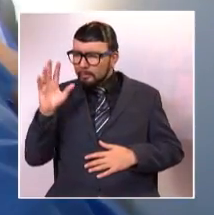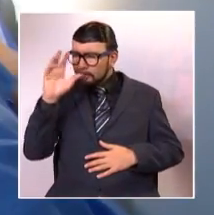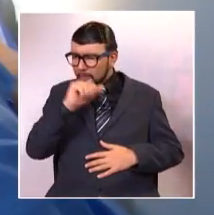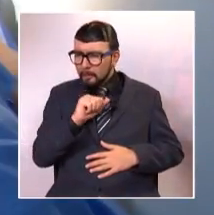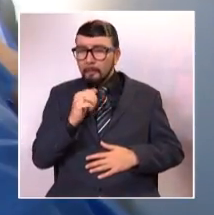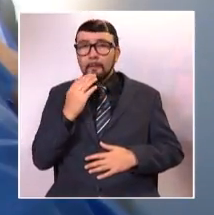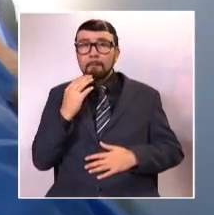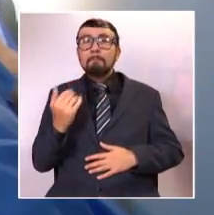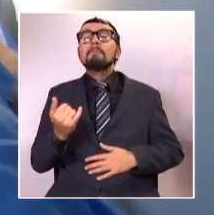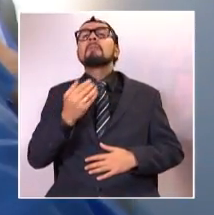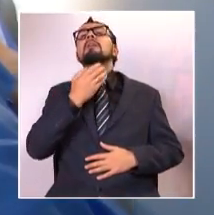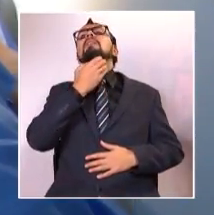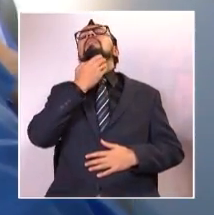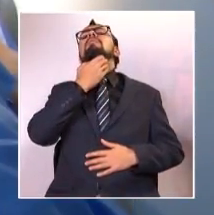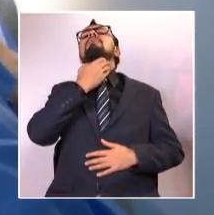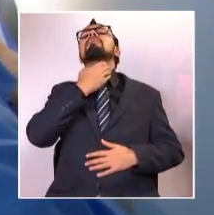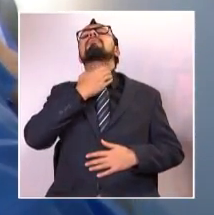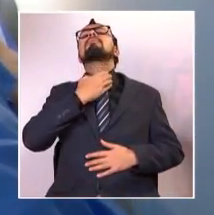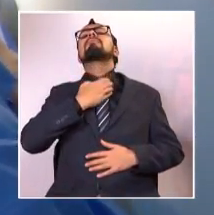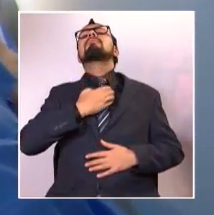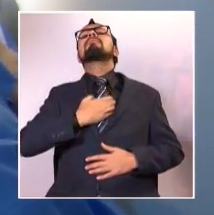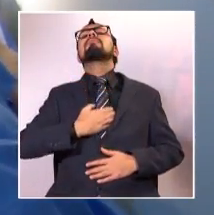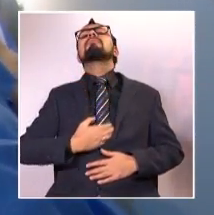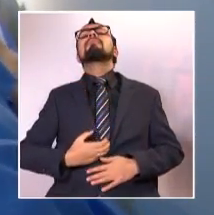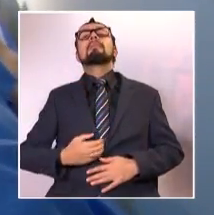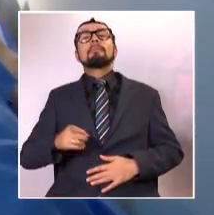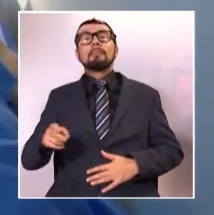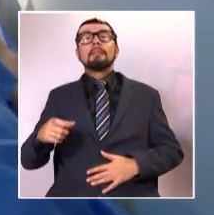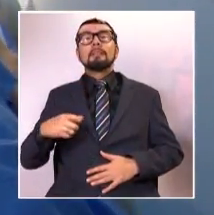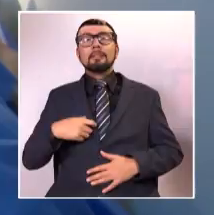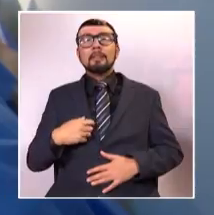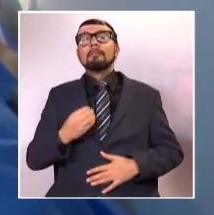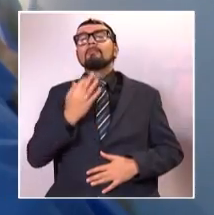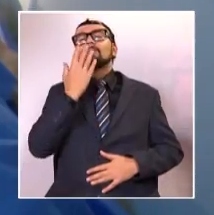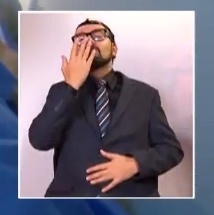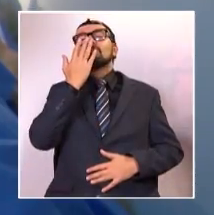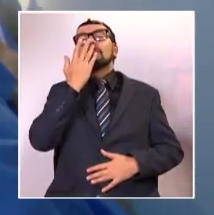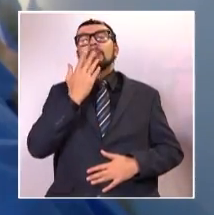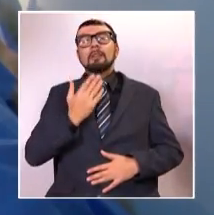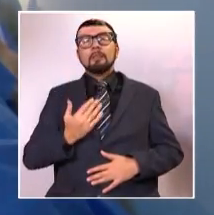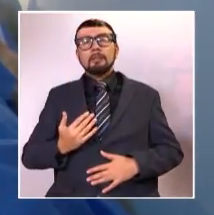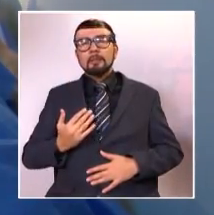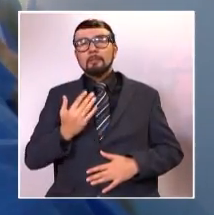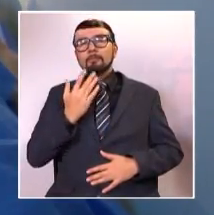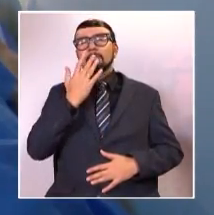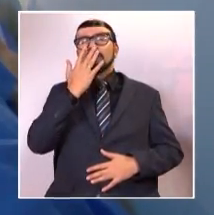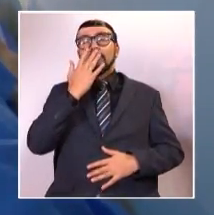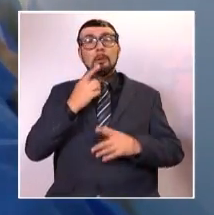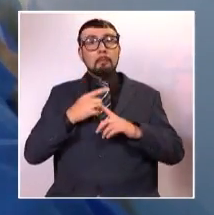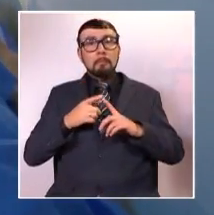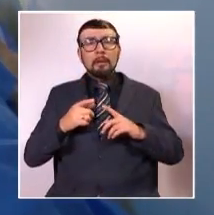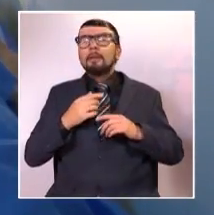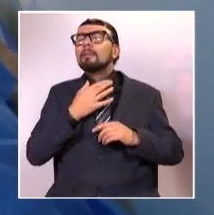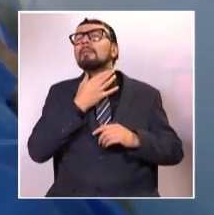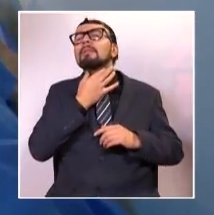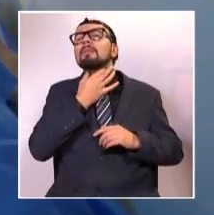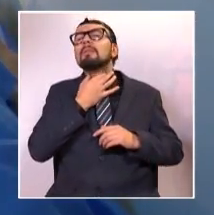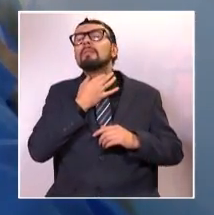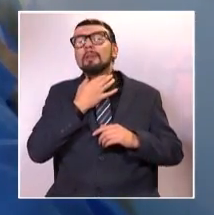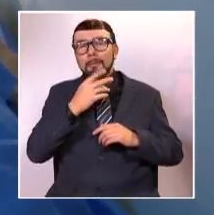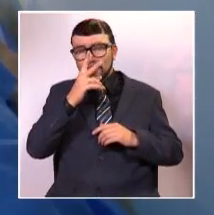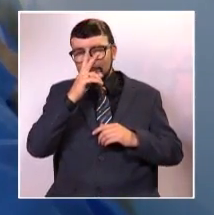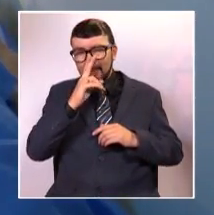es la tráquea, toda la parte que tiene aire, y la tiroides la vemos como si fuera una sillita de montar.